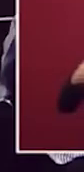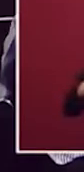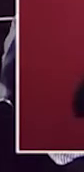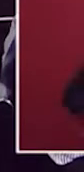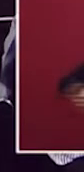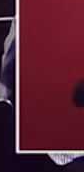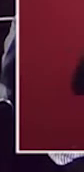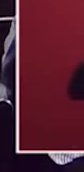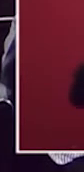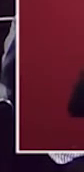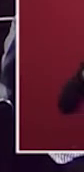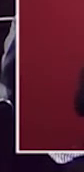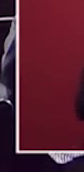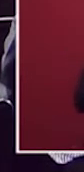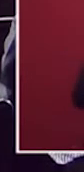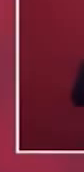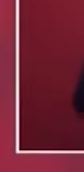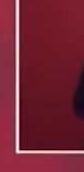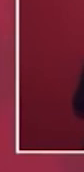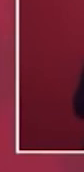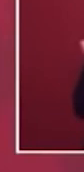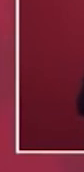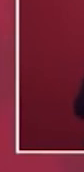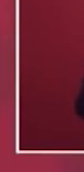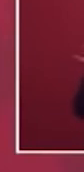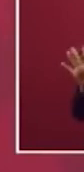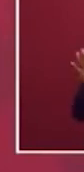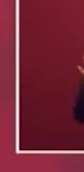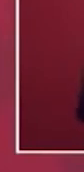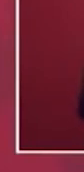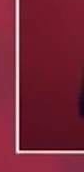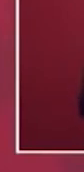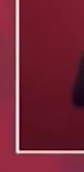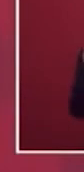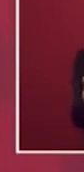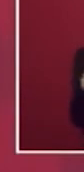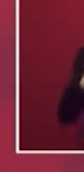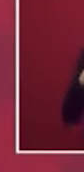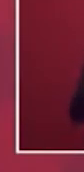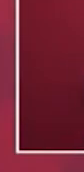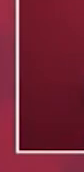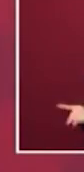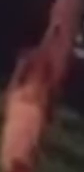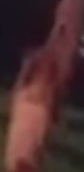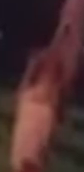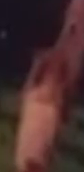Y por supuesto, si es necesario en las próximas semanas respecto a las deportaciones, pues ahí estaremos también.